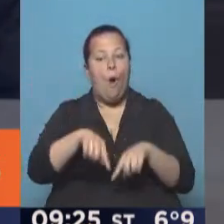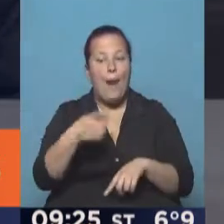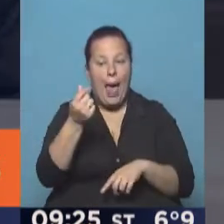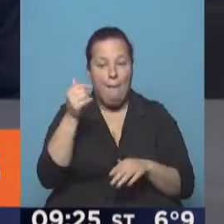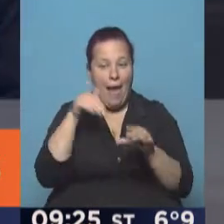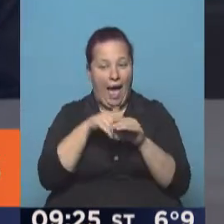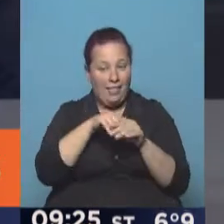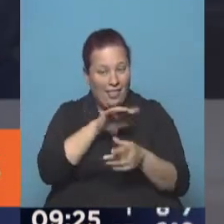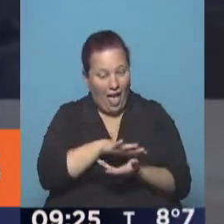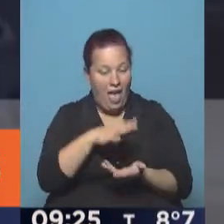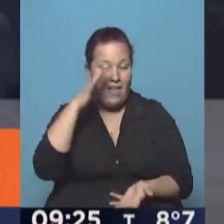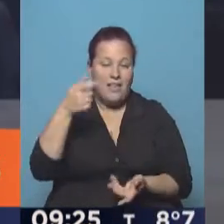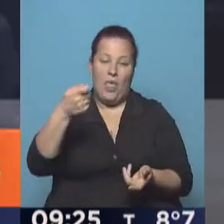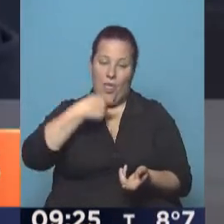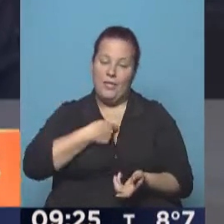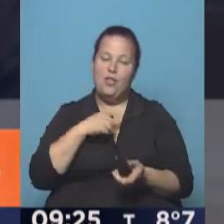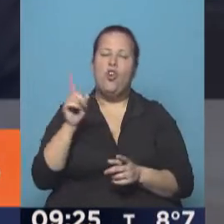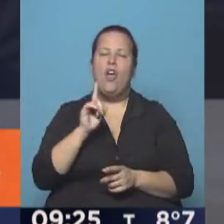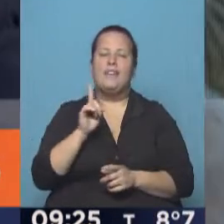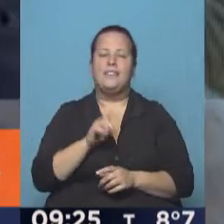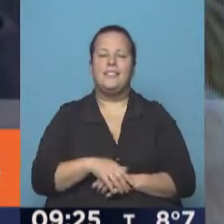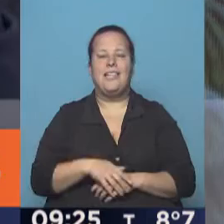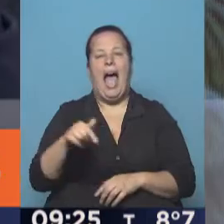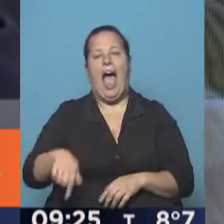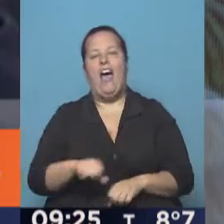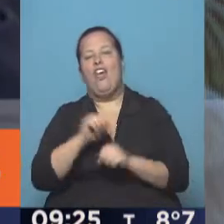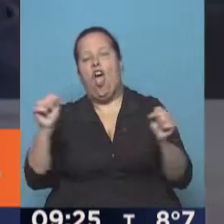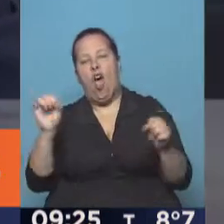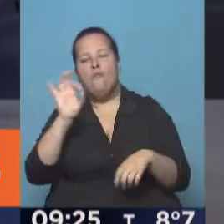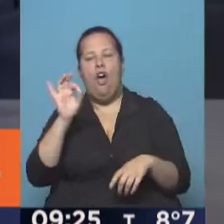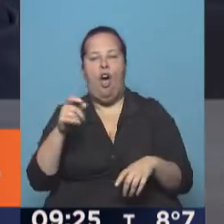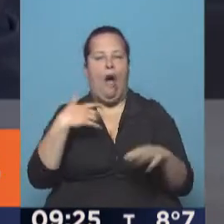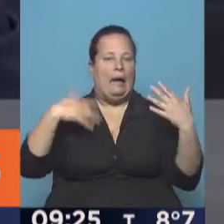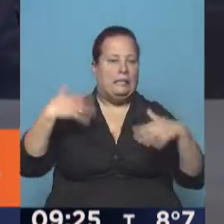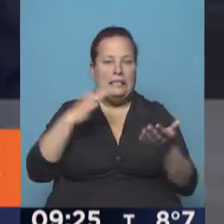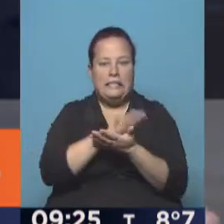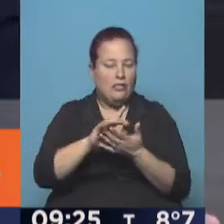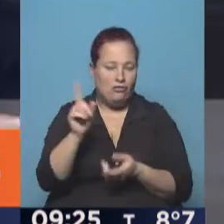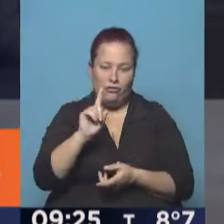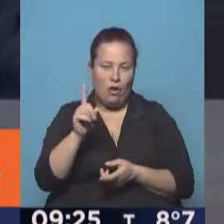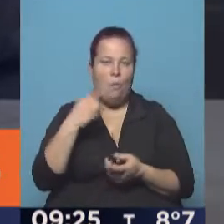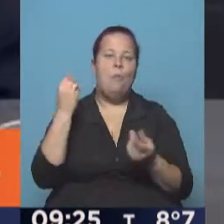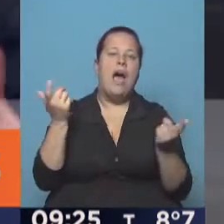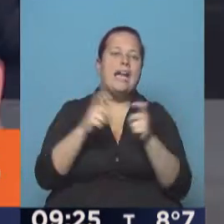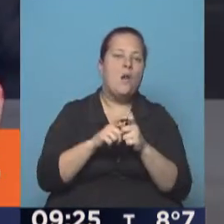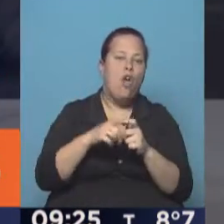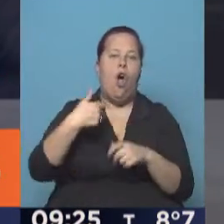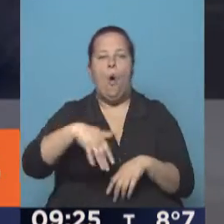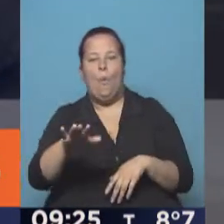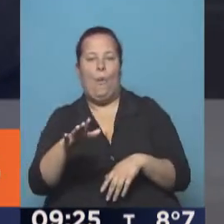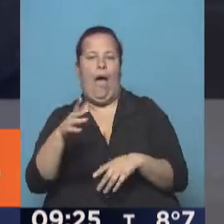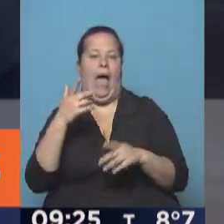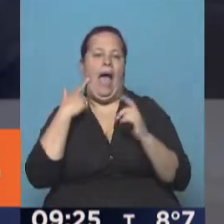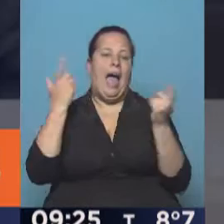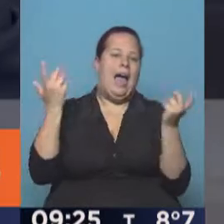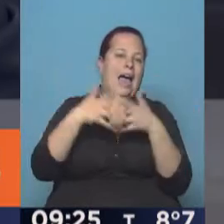Fondo Solidario. Así que esto no es que se hizo ahora o se sale corriendo a hacerlo porque hay una reunión o la